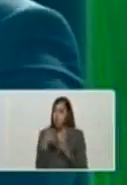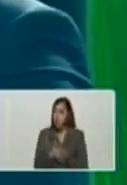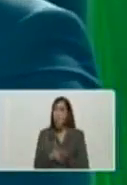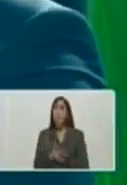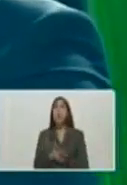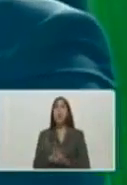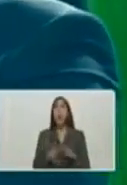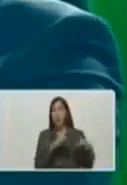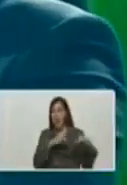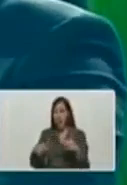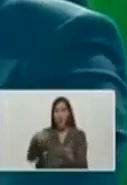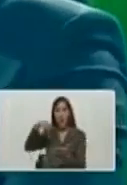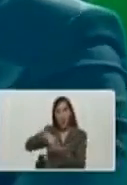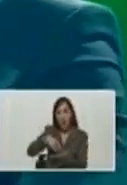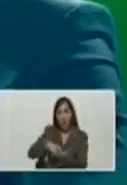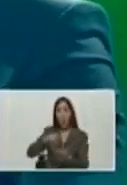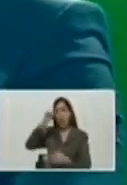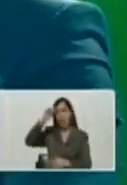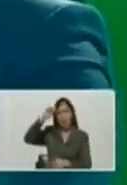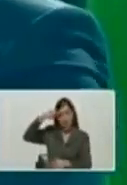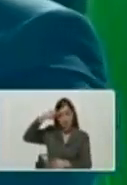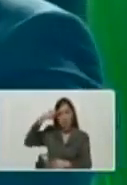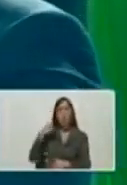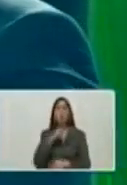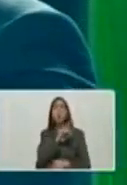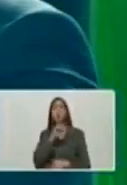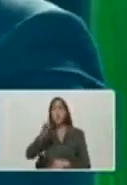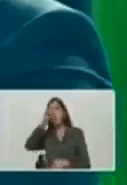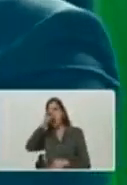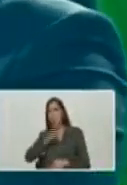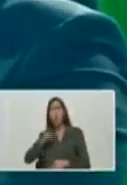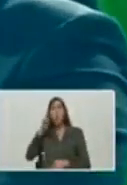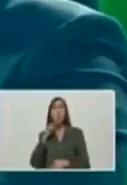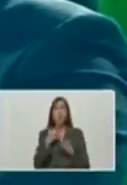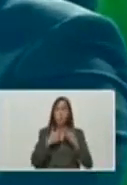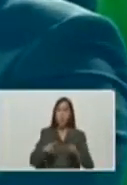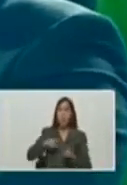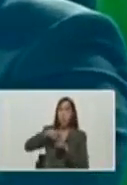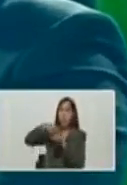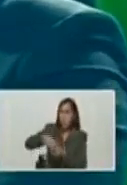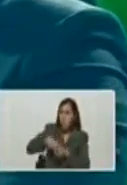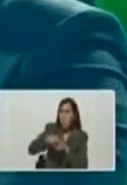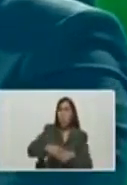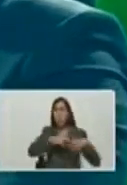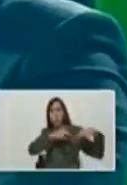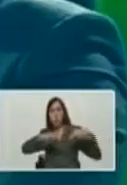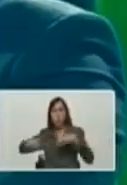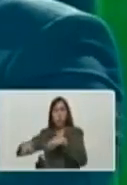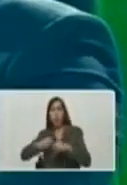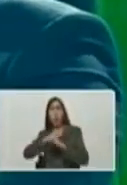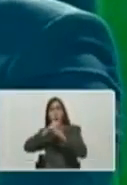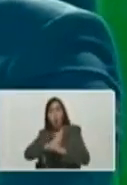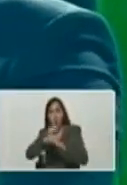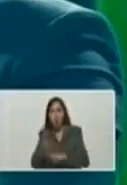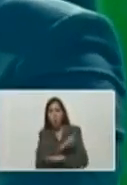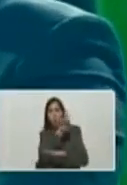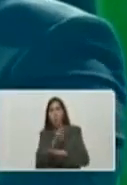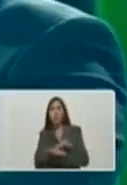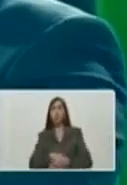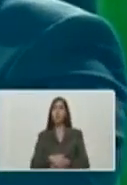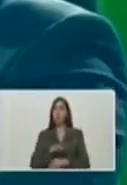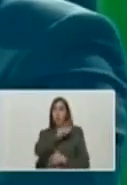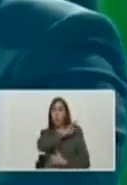Bicentenario. Esa batalla de Carabobo, vimos Bolívar a caballo, y que nos ha dado una fuerza enorme